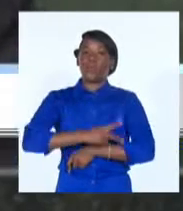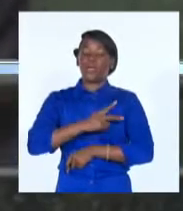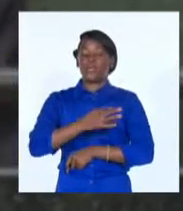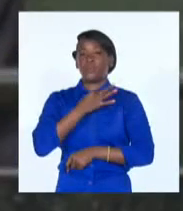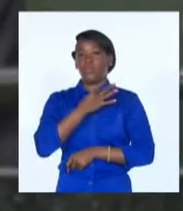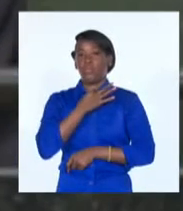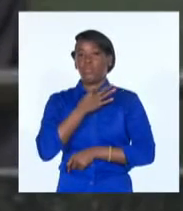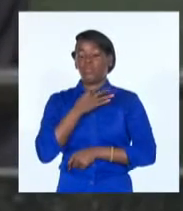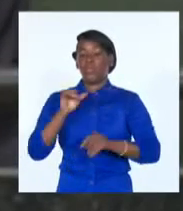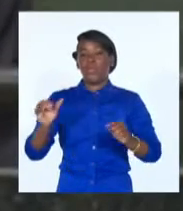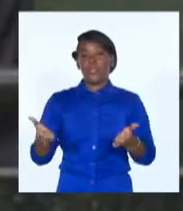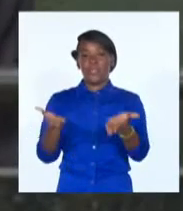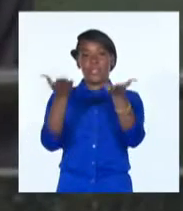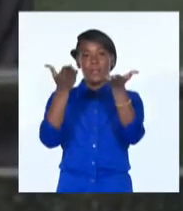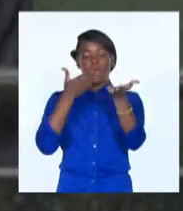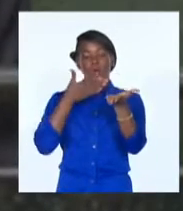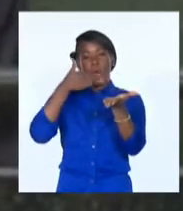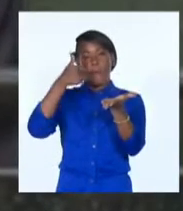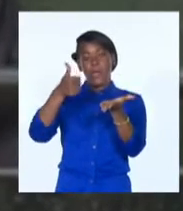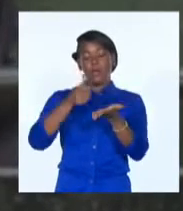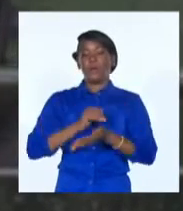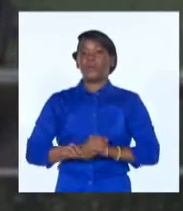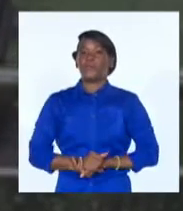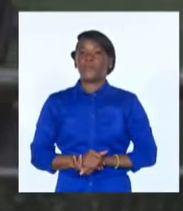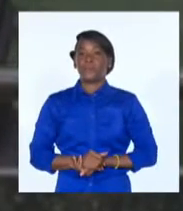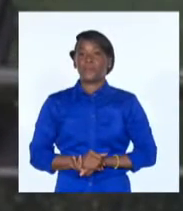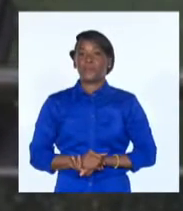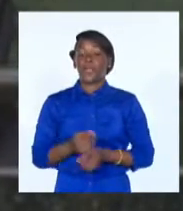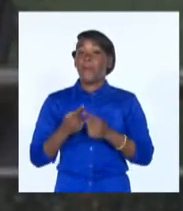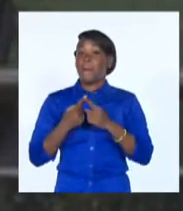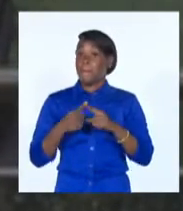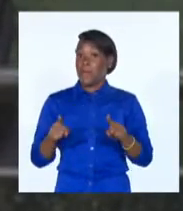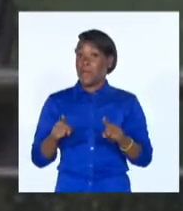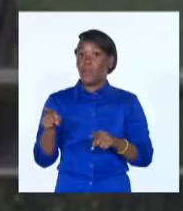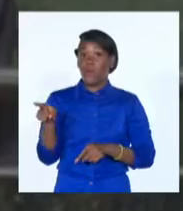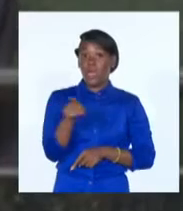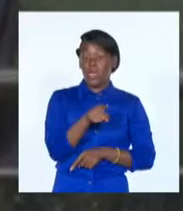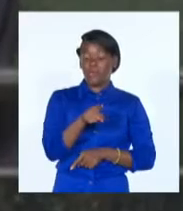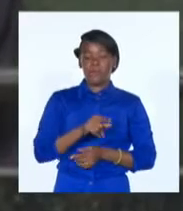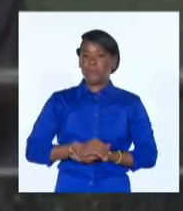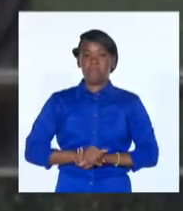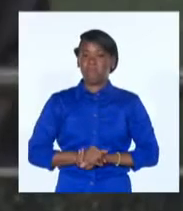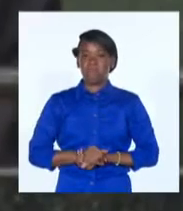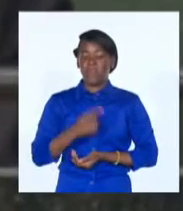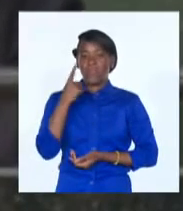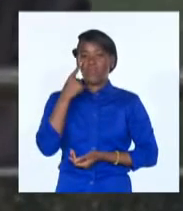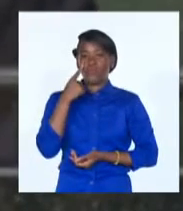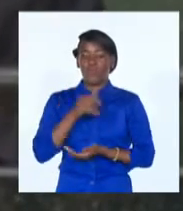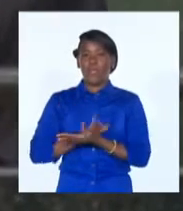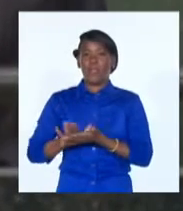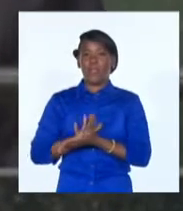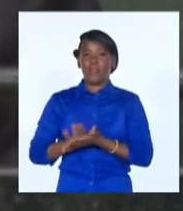desarrollo económico y social sigue siendo una quimera, cuando